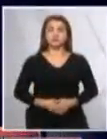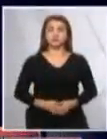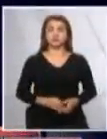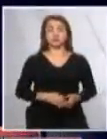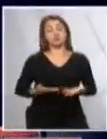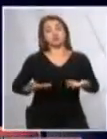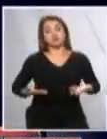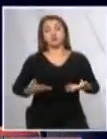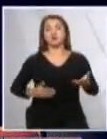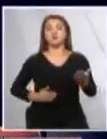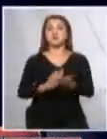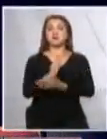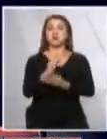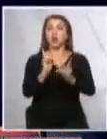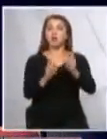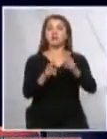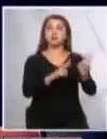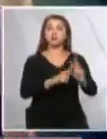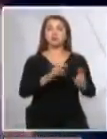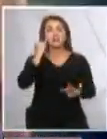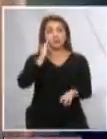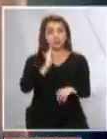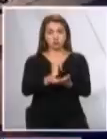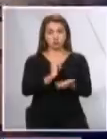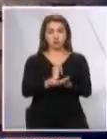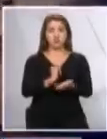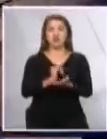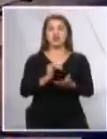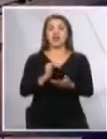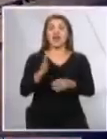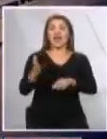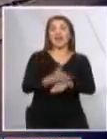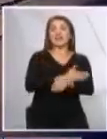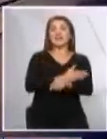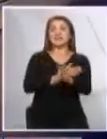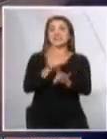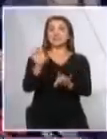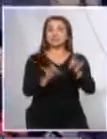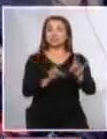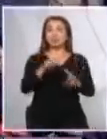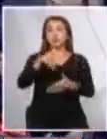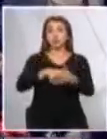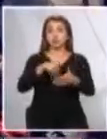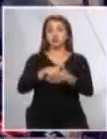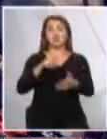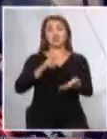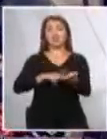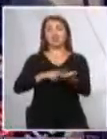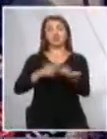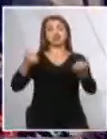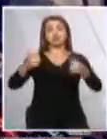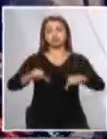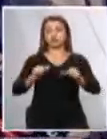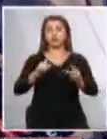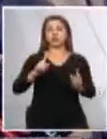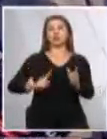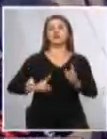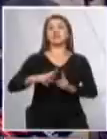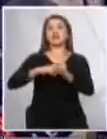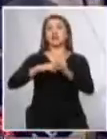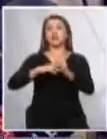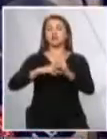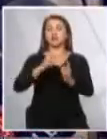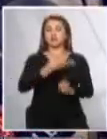Habría que abrir paso a una solución institucional. Adelantar elecciones podría también ser el fracaso total del liderazgo del gobierno